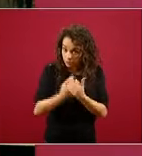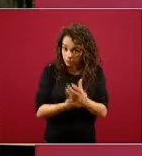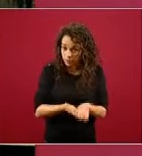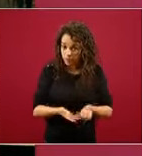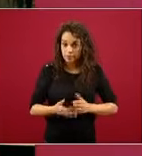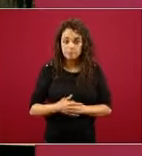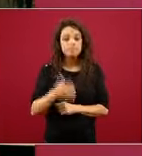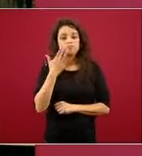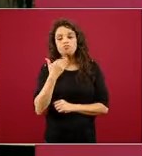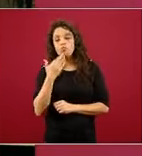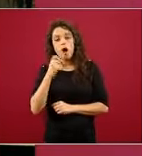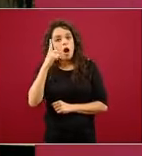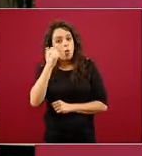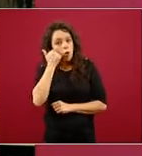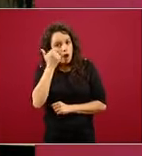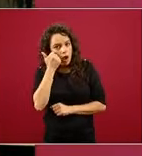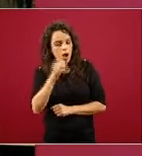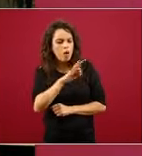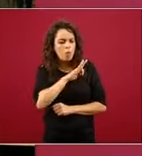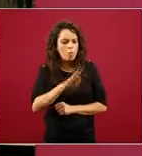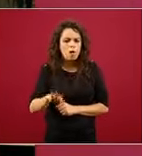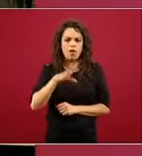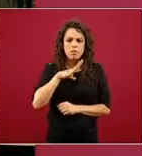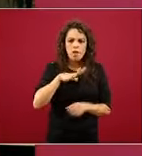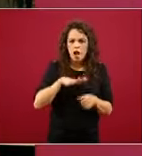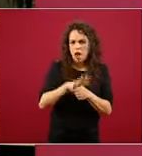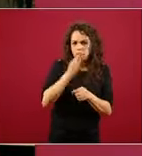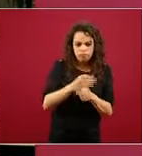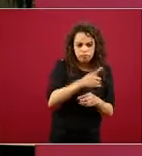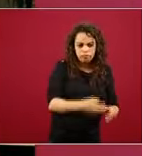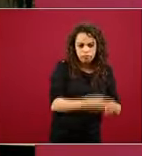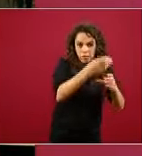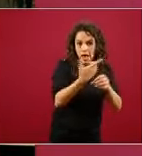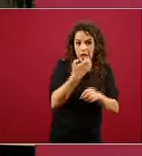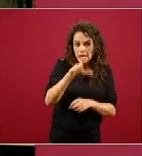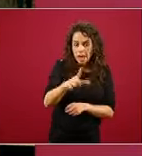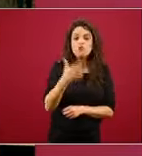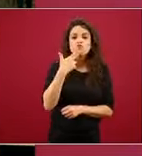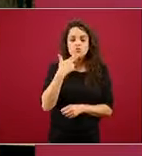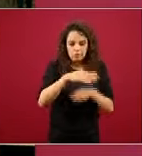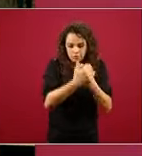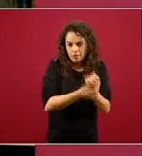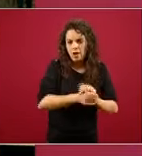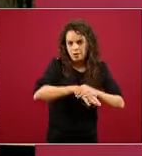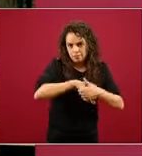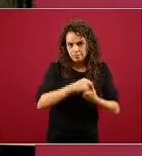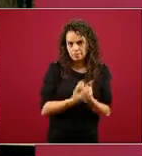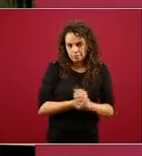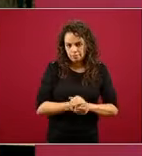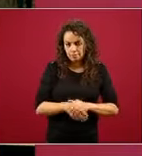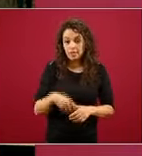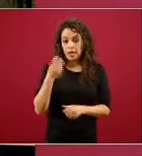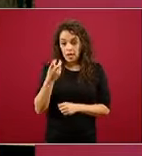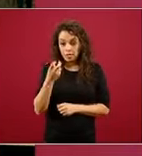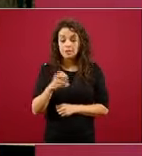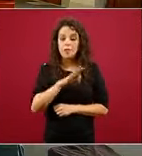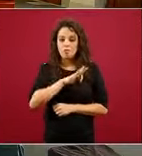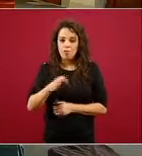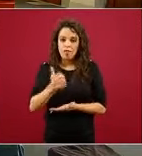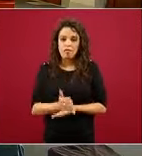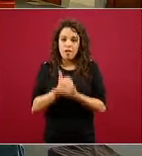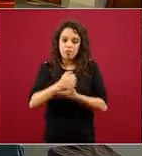jabón cerca, puedo utilizar un alcohol gel y con ello pues voy a hacer estas medidas que nos van a cuidar a todas y